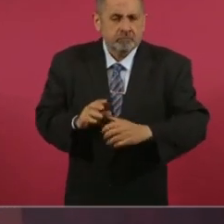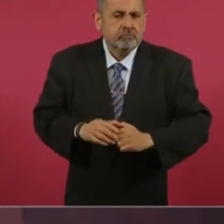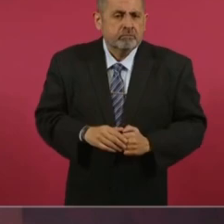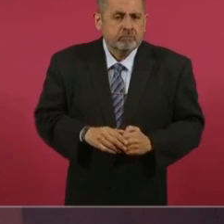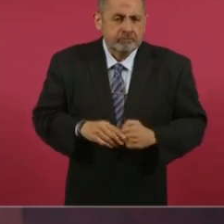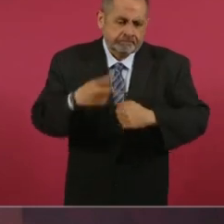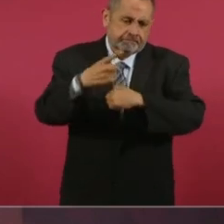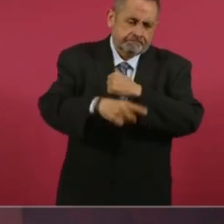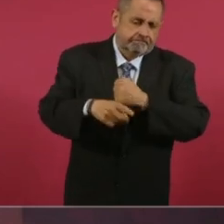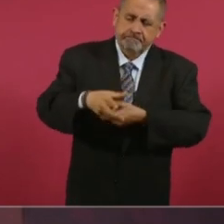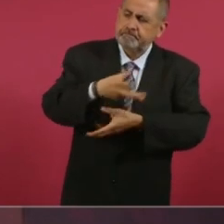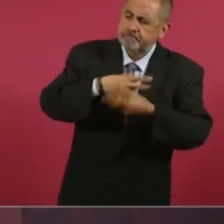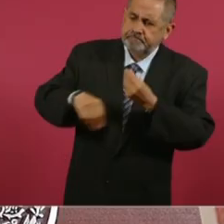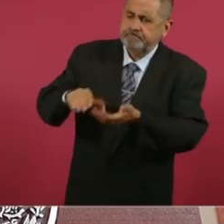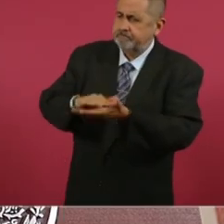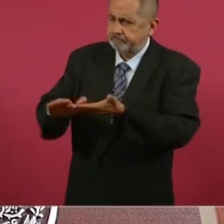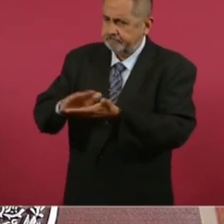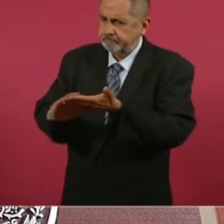un daño,